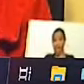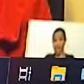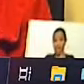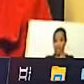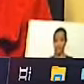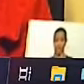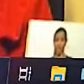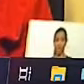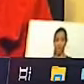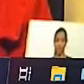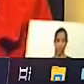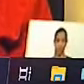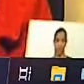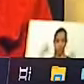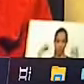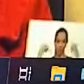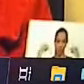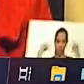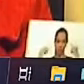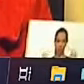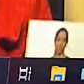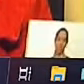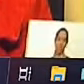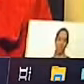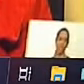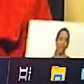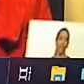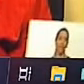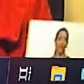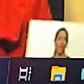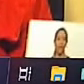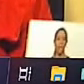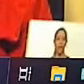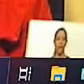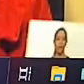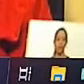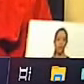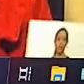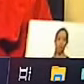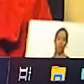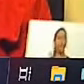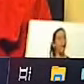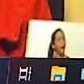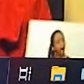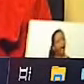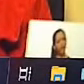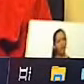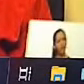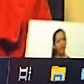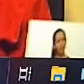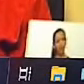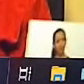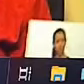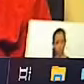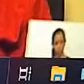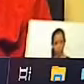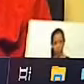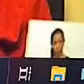acción loca que quieran ejecutar el martes. Y hablando de guayabas o enguayabados,